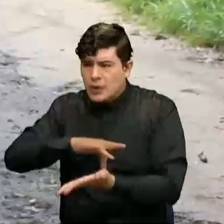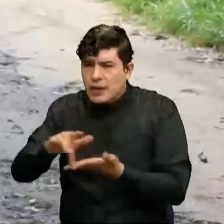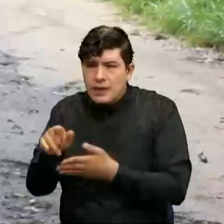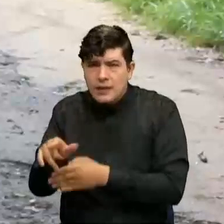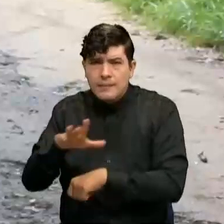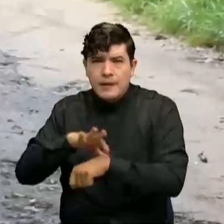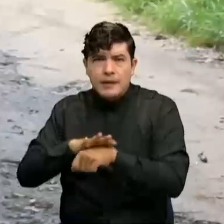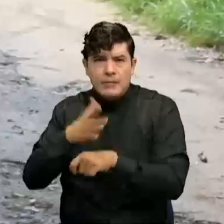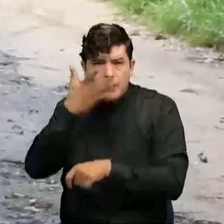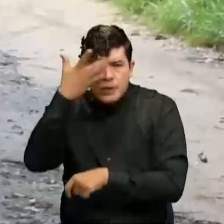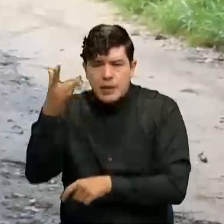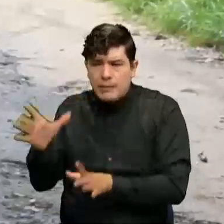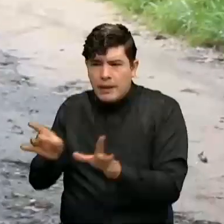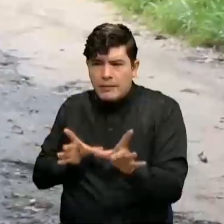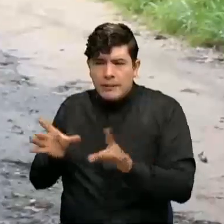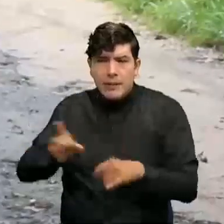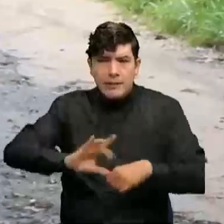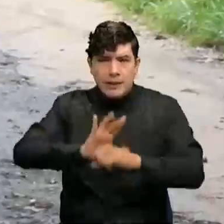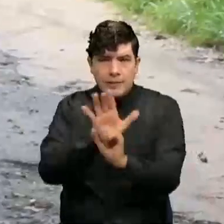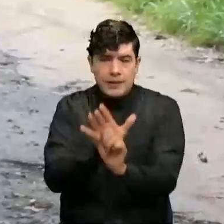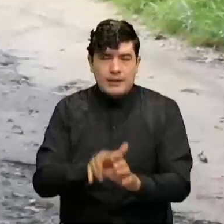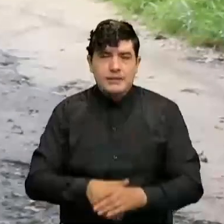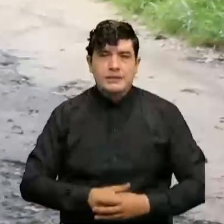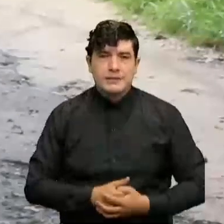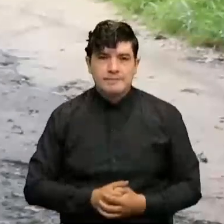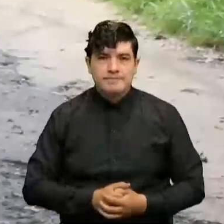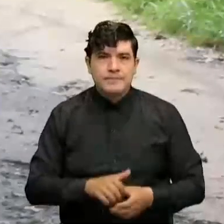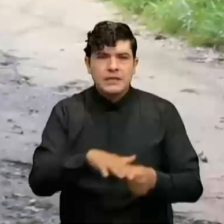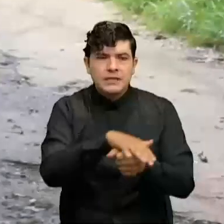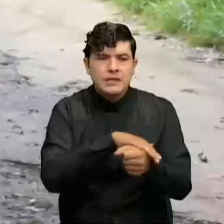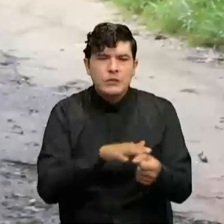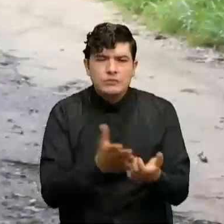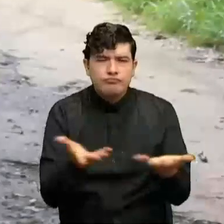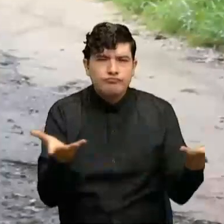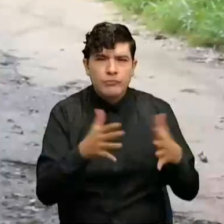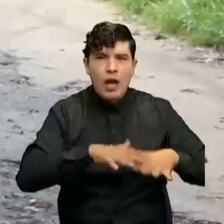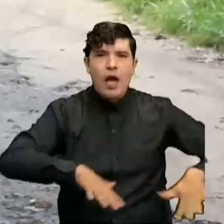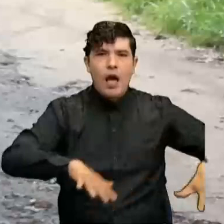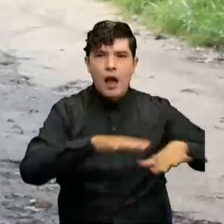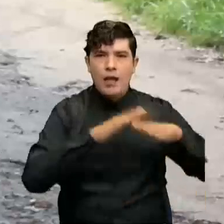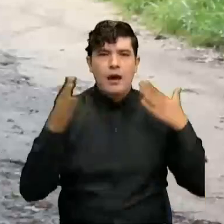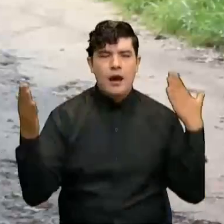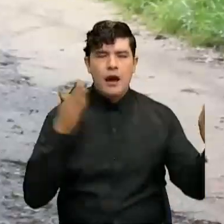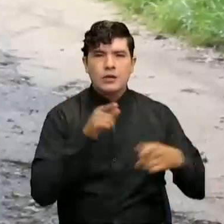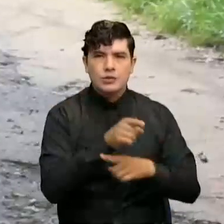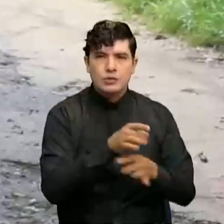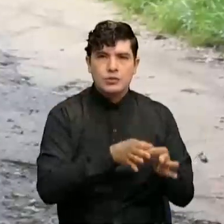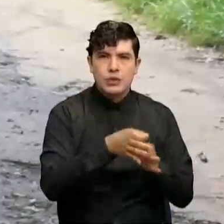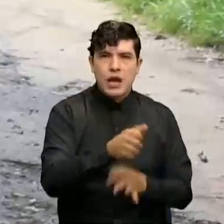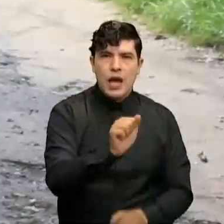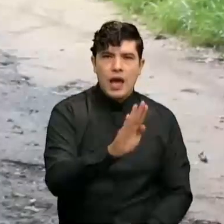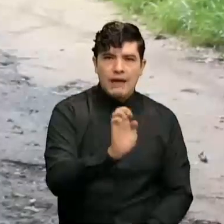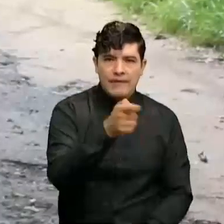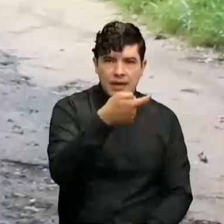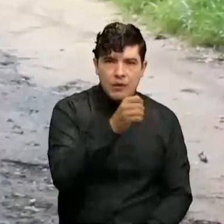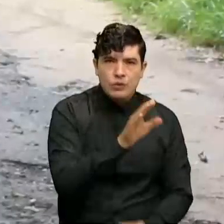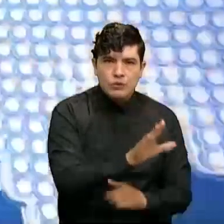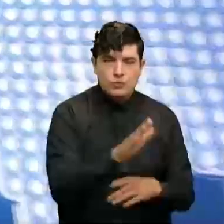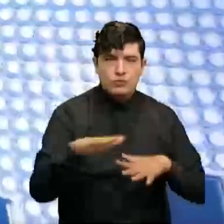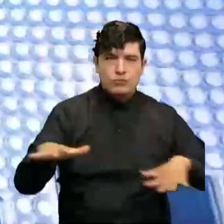posible contagio de COVID-19. Los hechos se registran en zona rural del municipio de Ábrego, en la vereda Cuatro